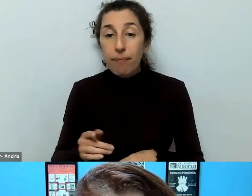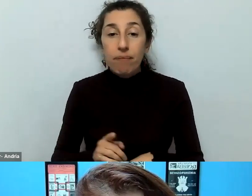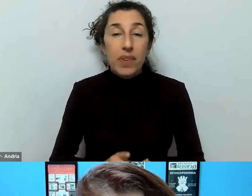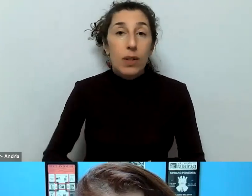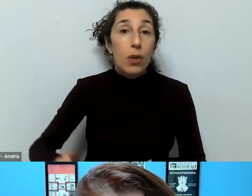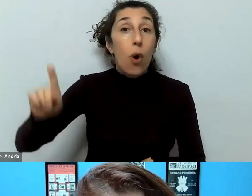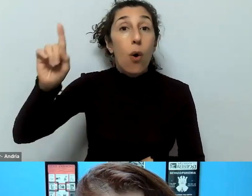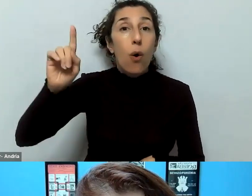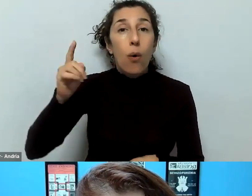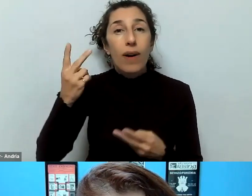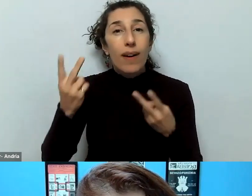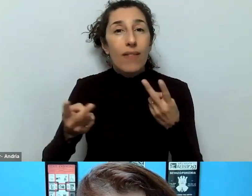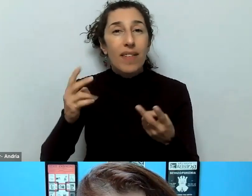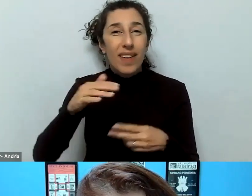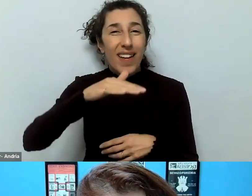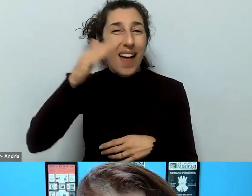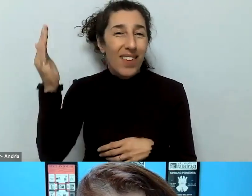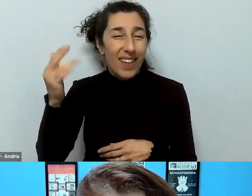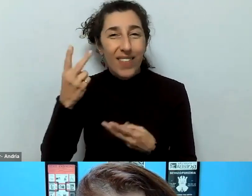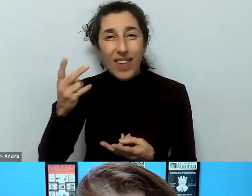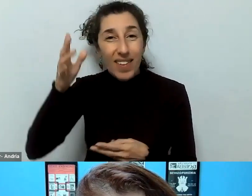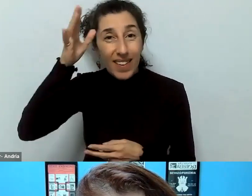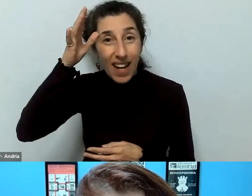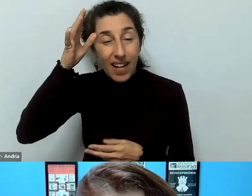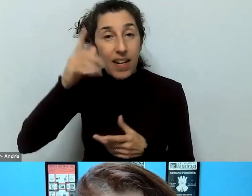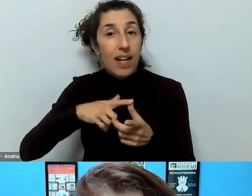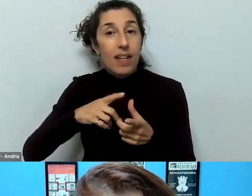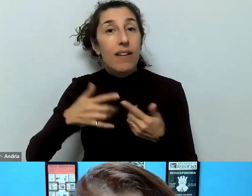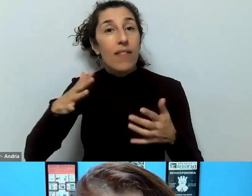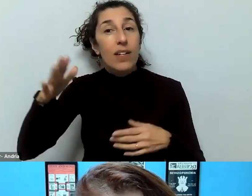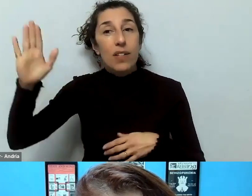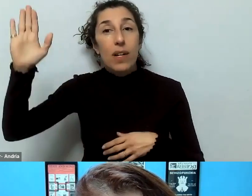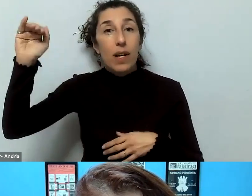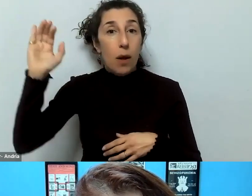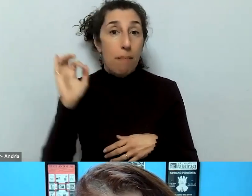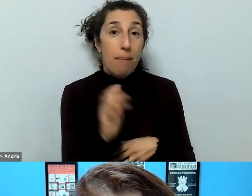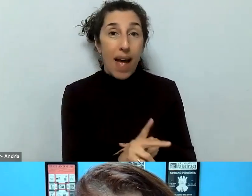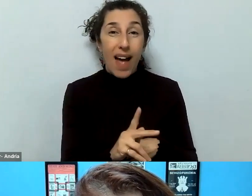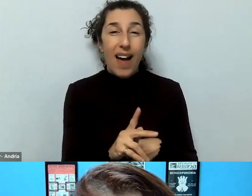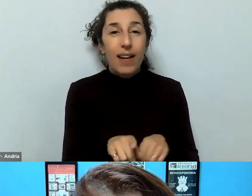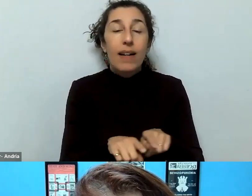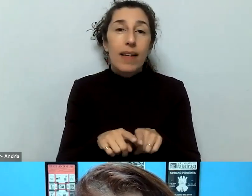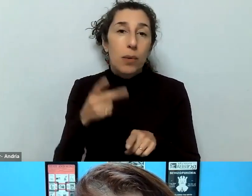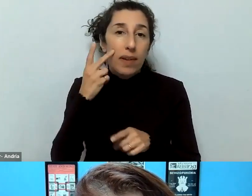No se van al cielo y visitan a su papá y después regresan.